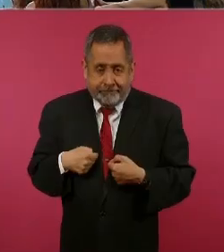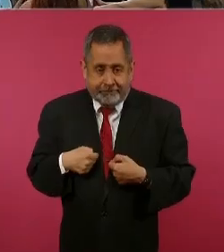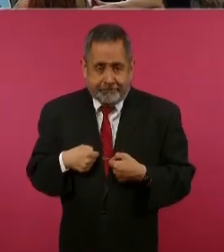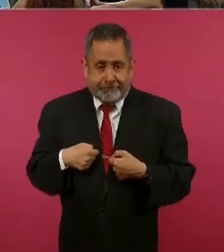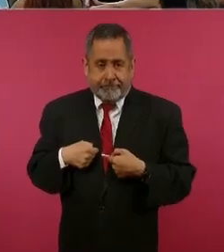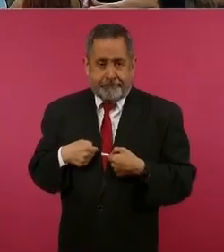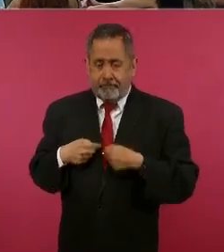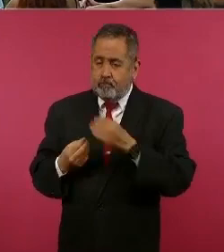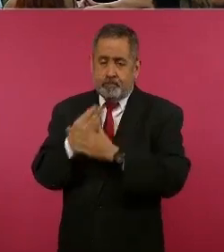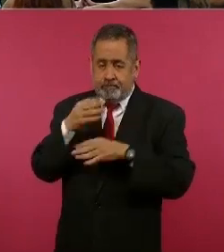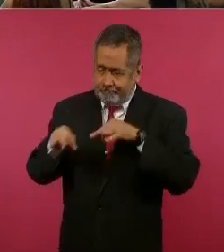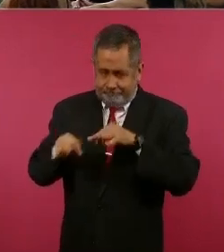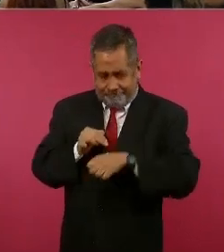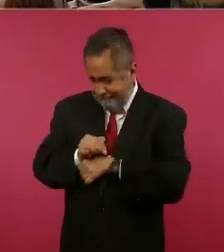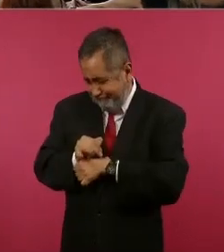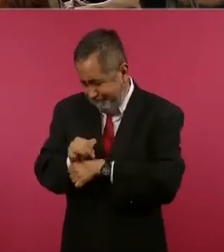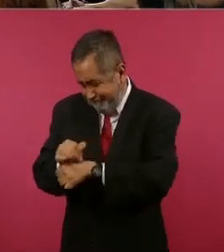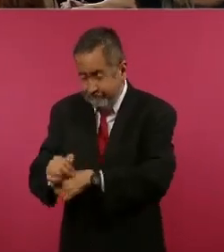de mi nuevo trabajo,